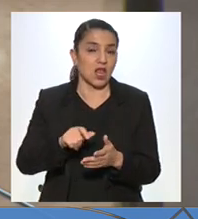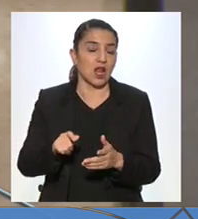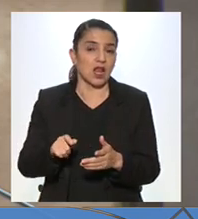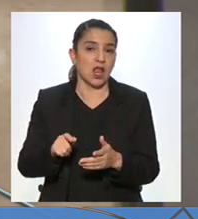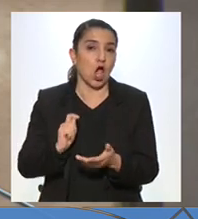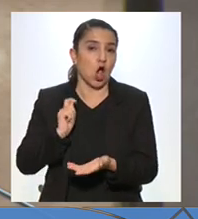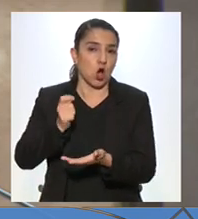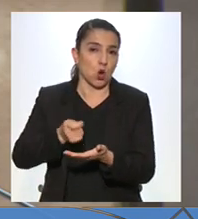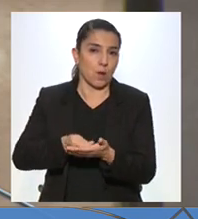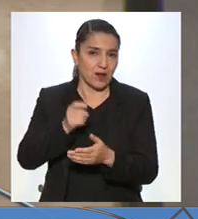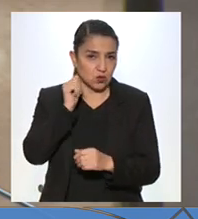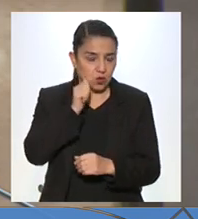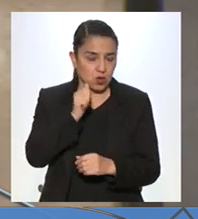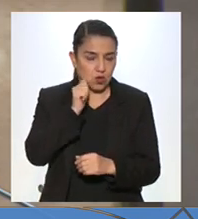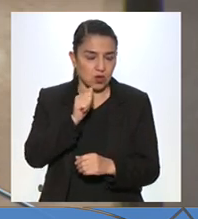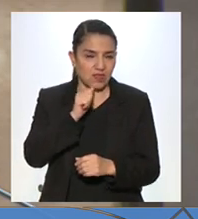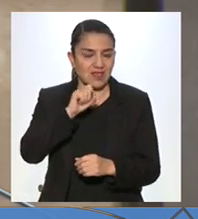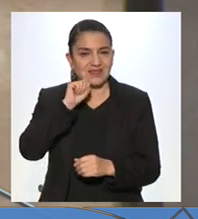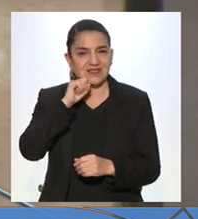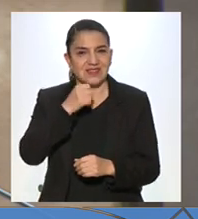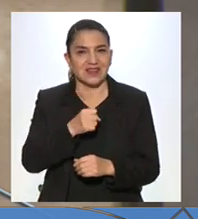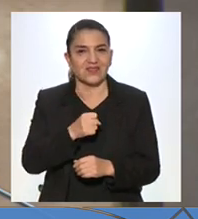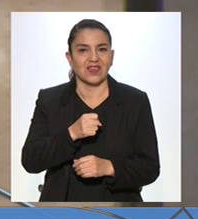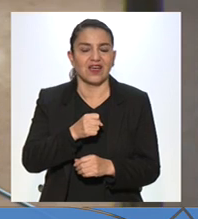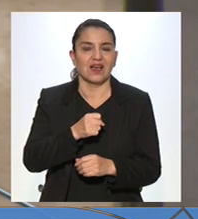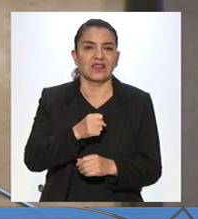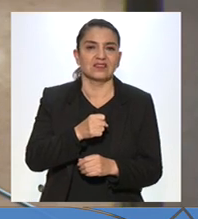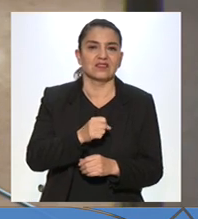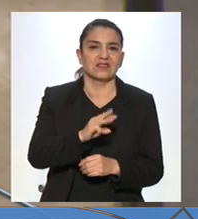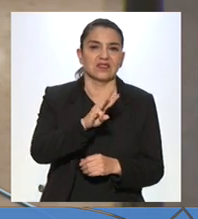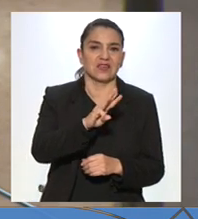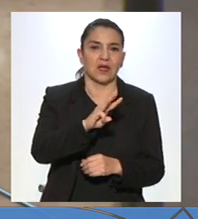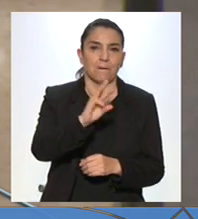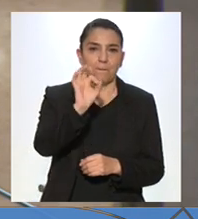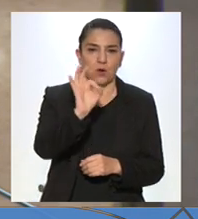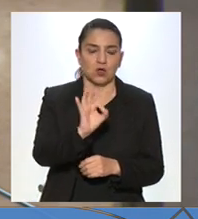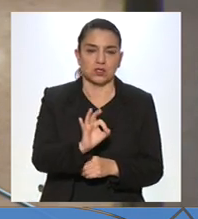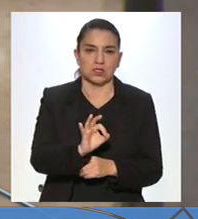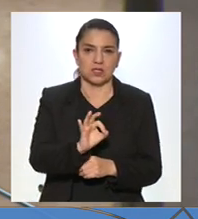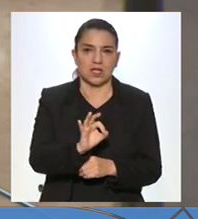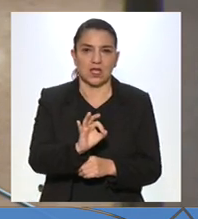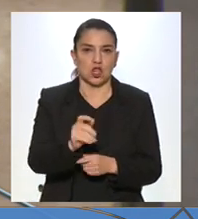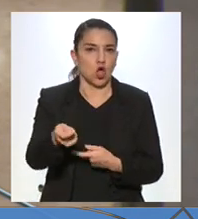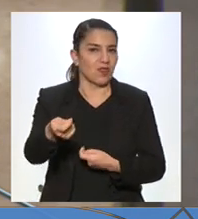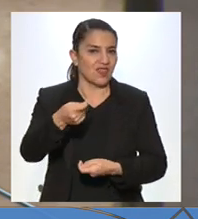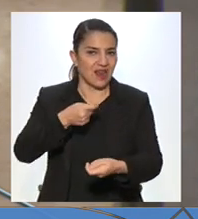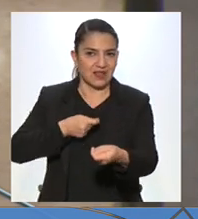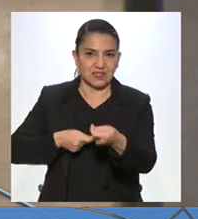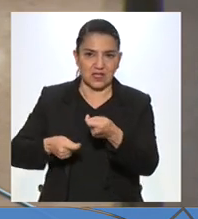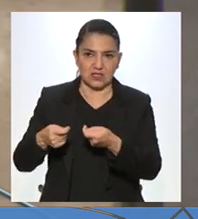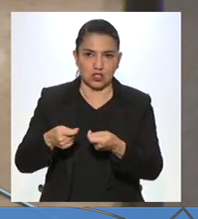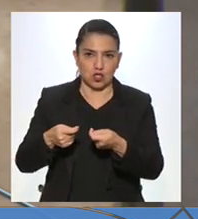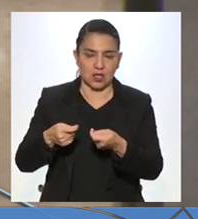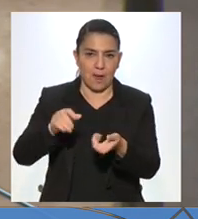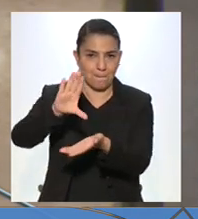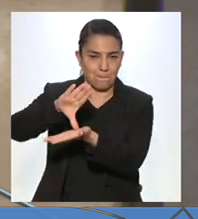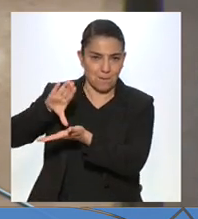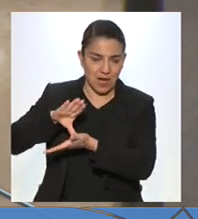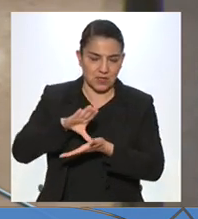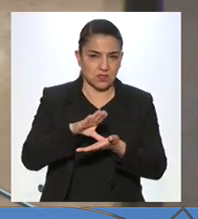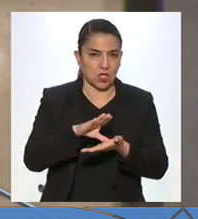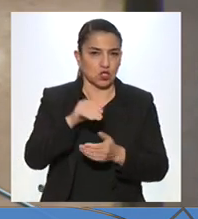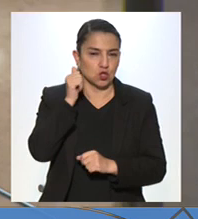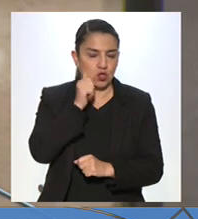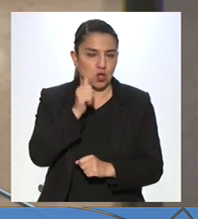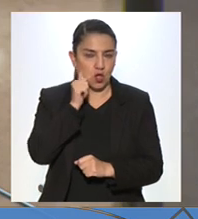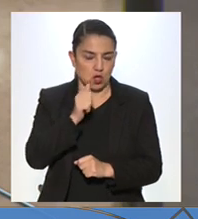diariamente representan 3% de las transacciones en moneda extranjera diaria. Es 3%